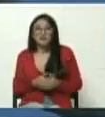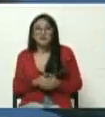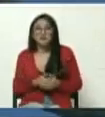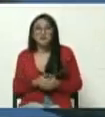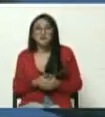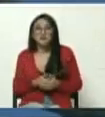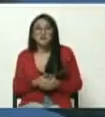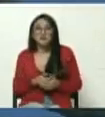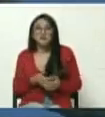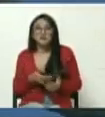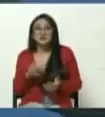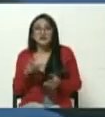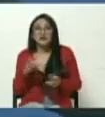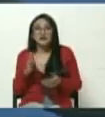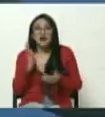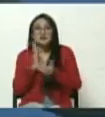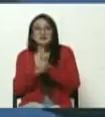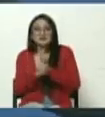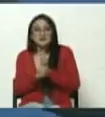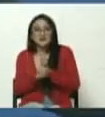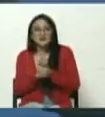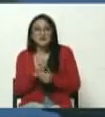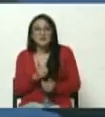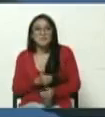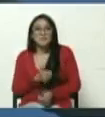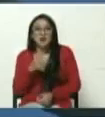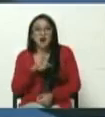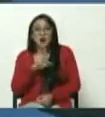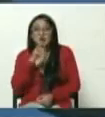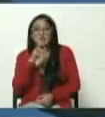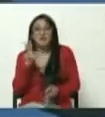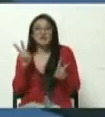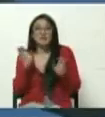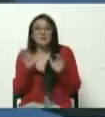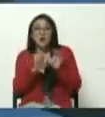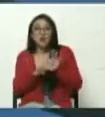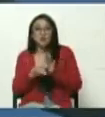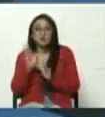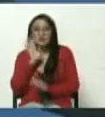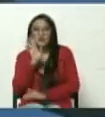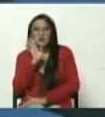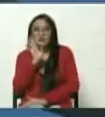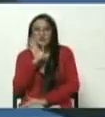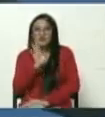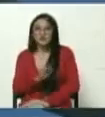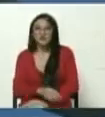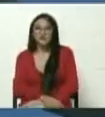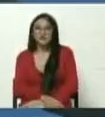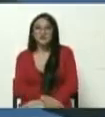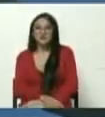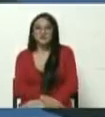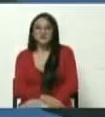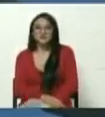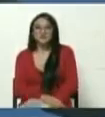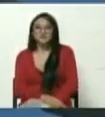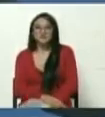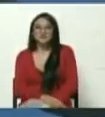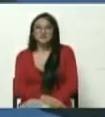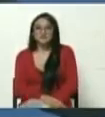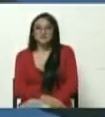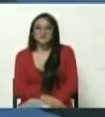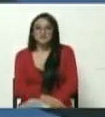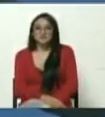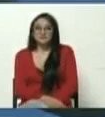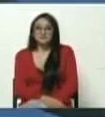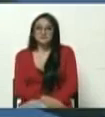de lo que va a ser uno de los archivos también más espantosos en materia de corrupción. Ahí nos hemos encontrado ya